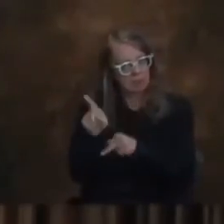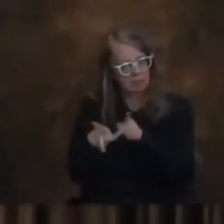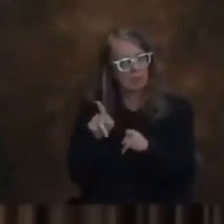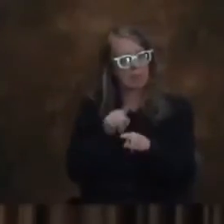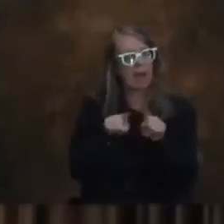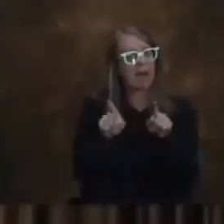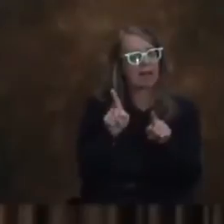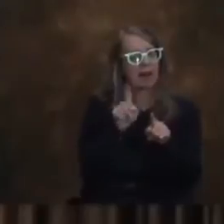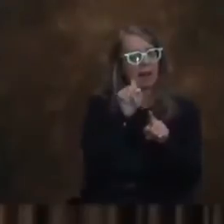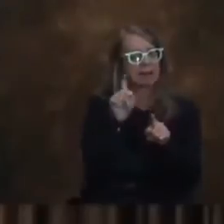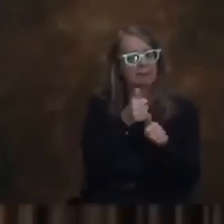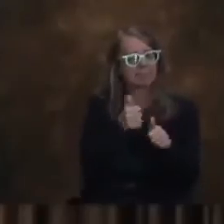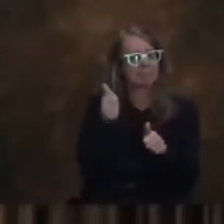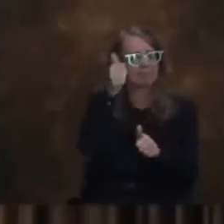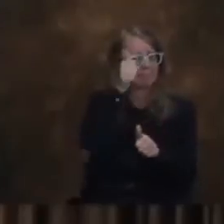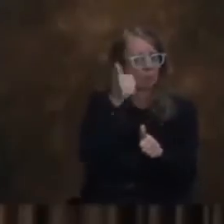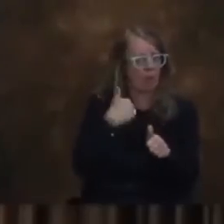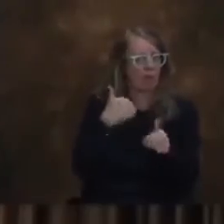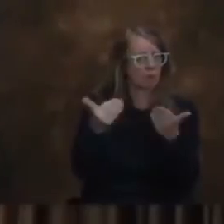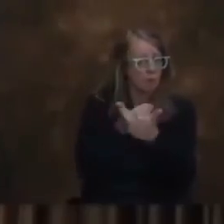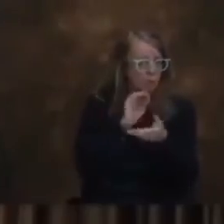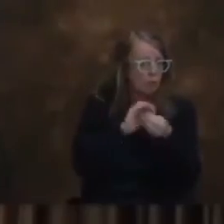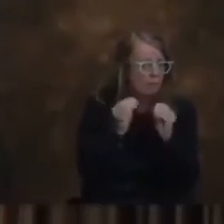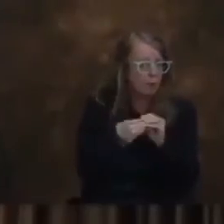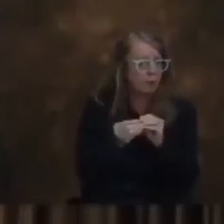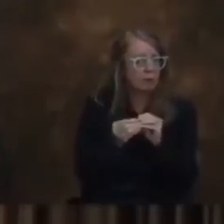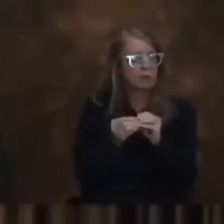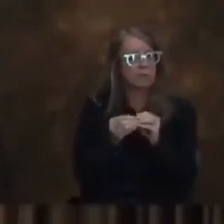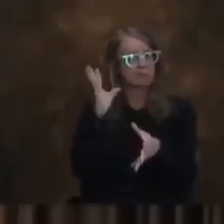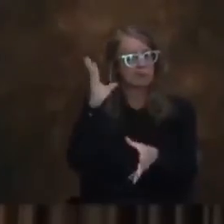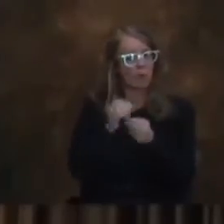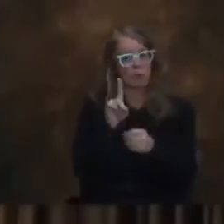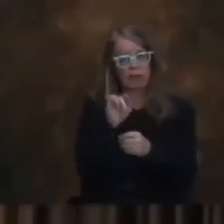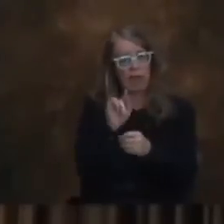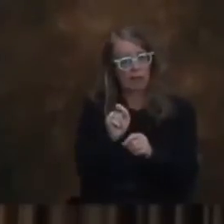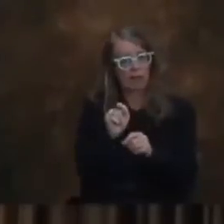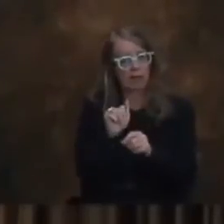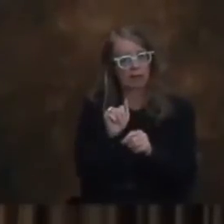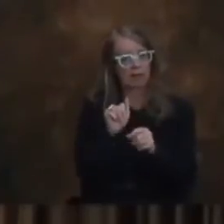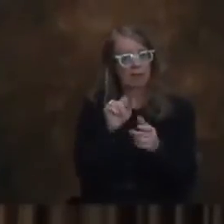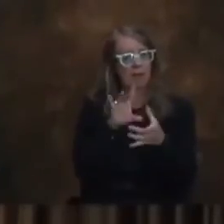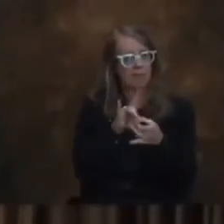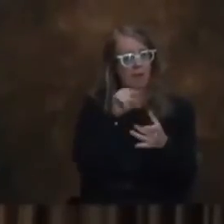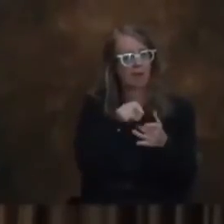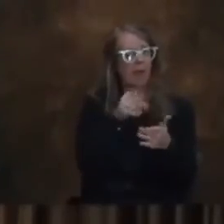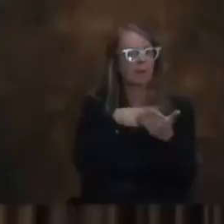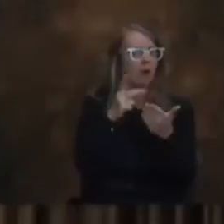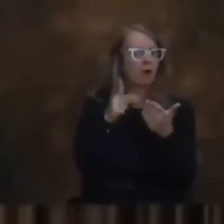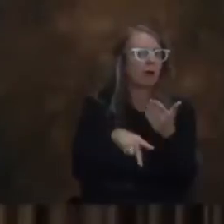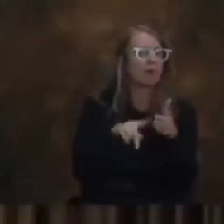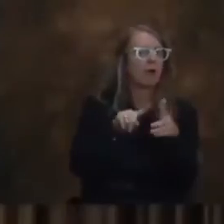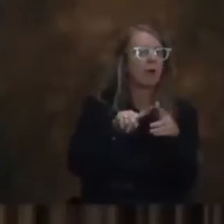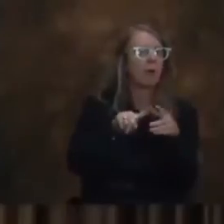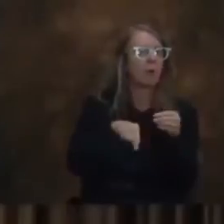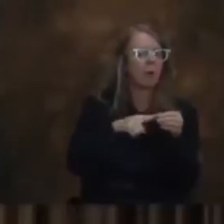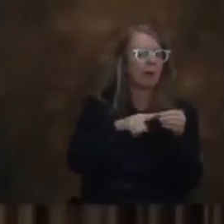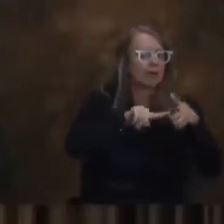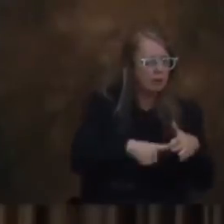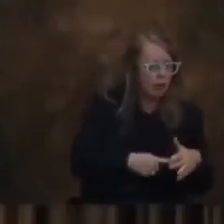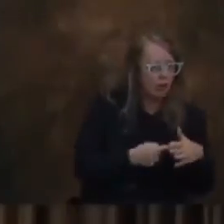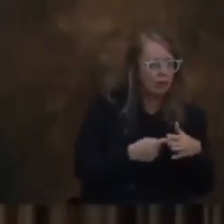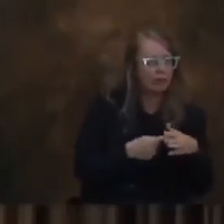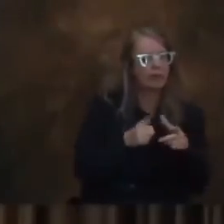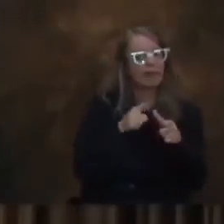importante de la información cualitativa y calidad y de calidad sobre estas personas desde el gobierno estatal